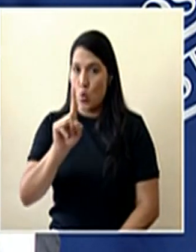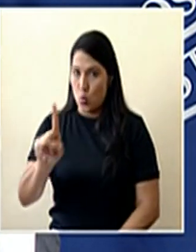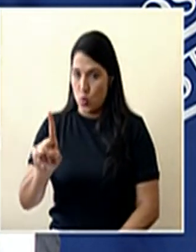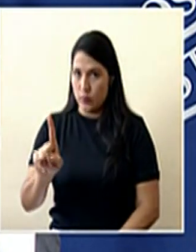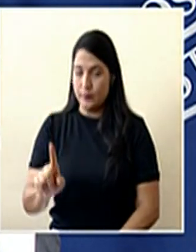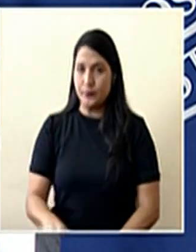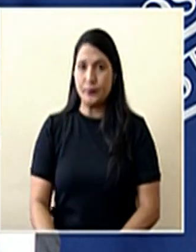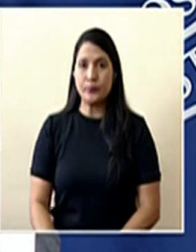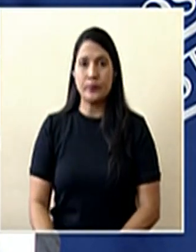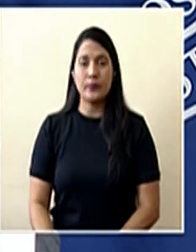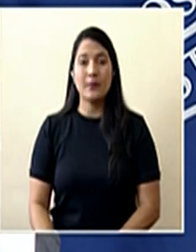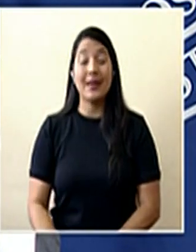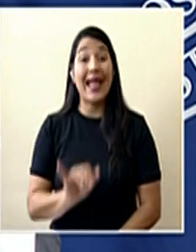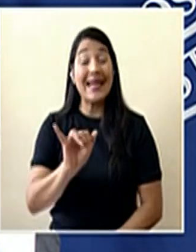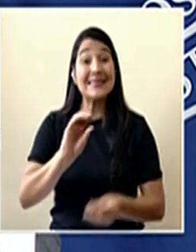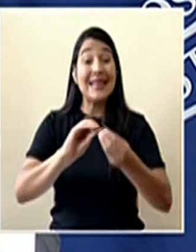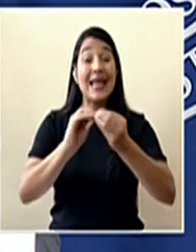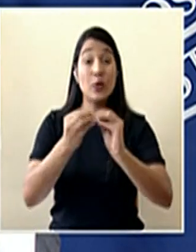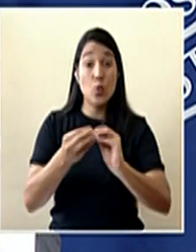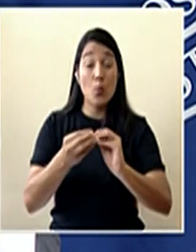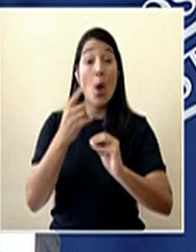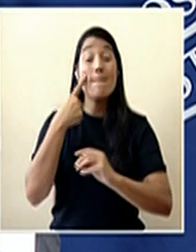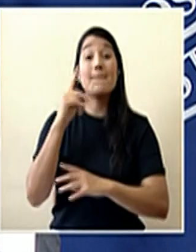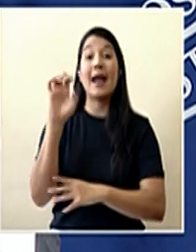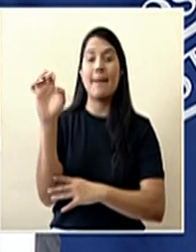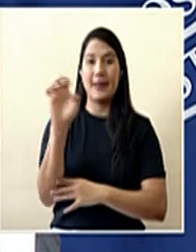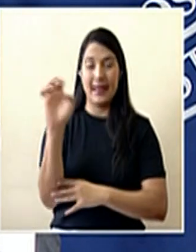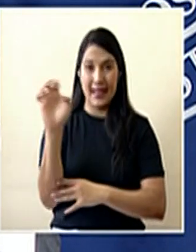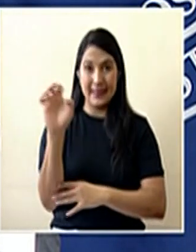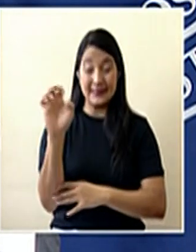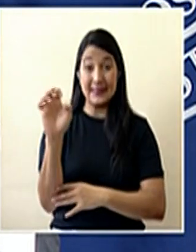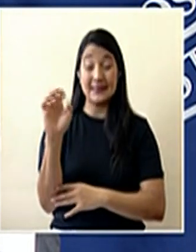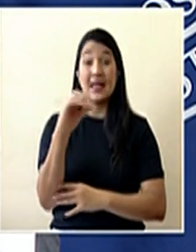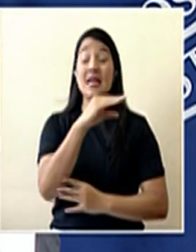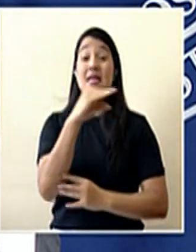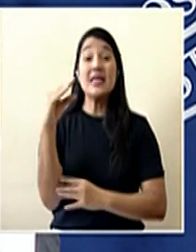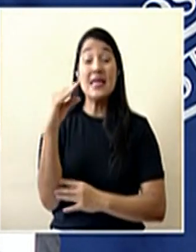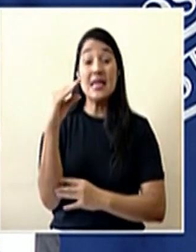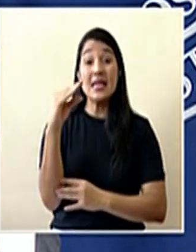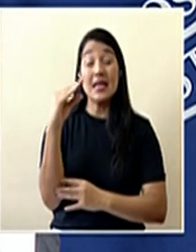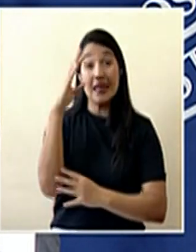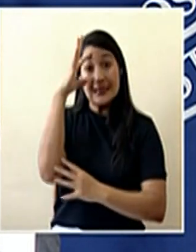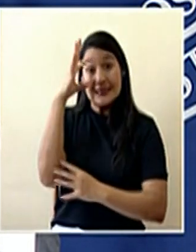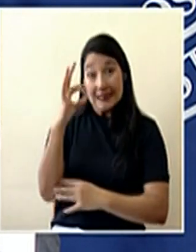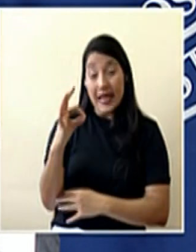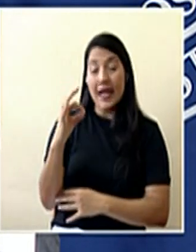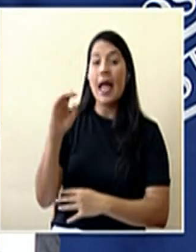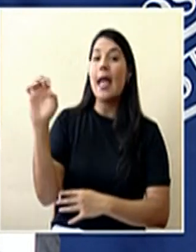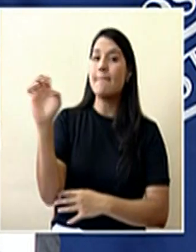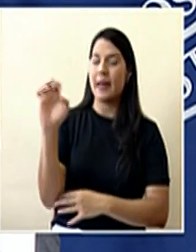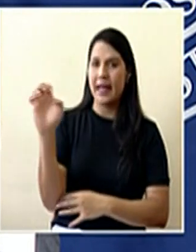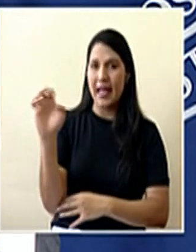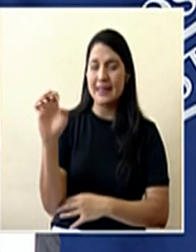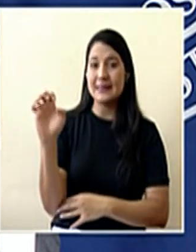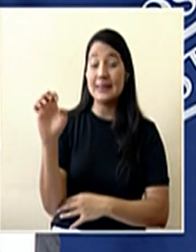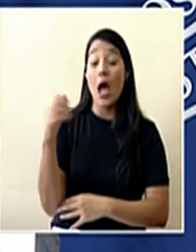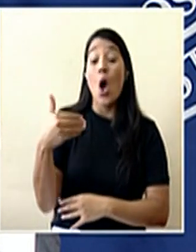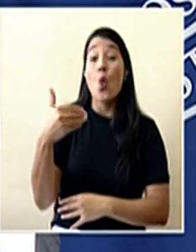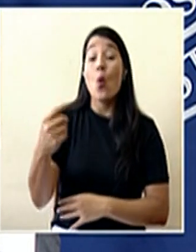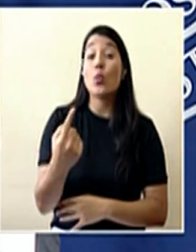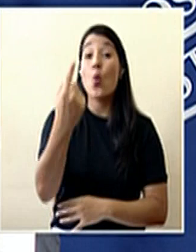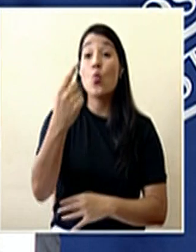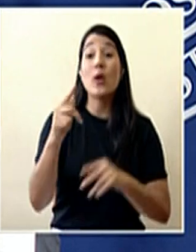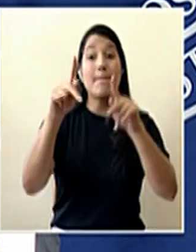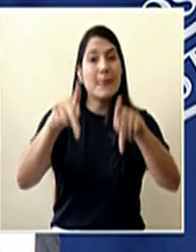911, perdón. Ese es el número que está habilitado para urgencias, para emergencias, y se considera una urgencia, emergencia, el momento en que una persona